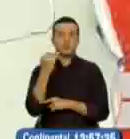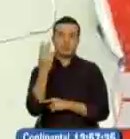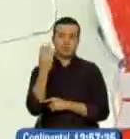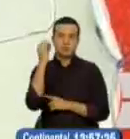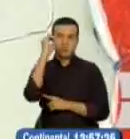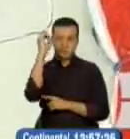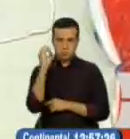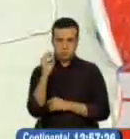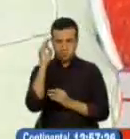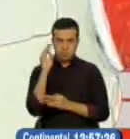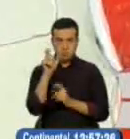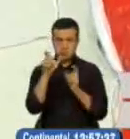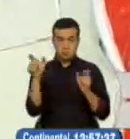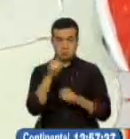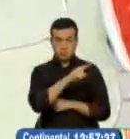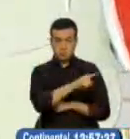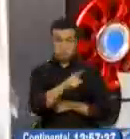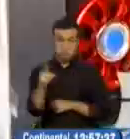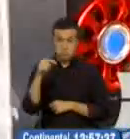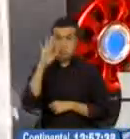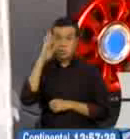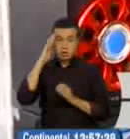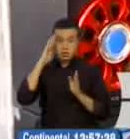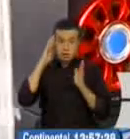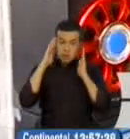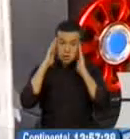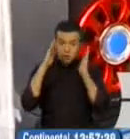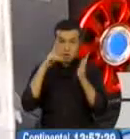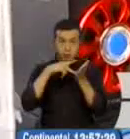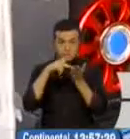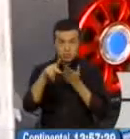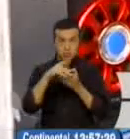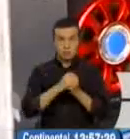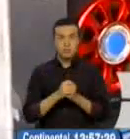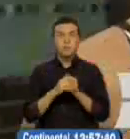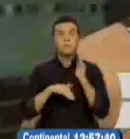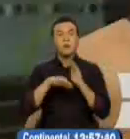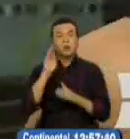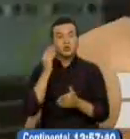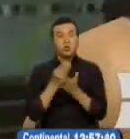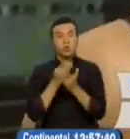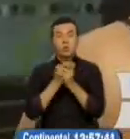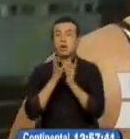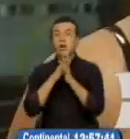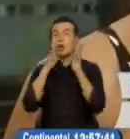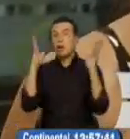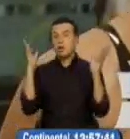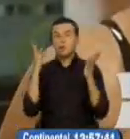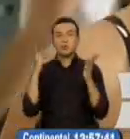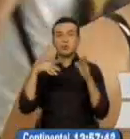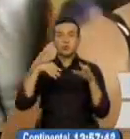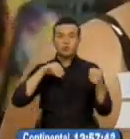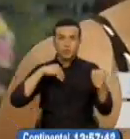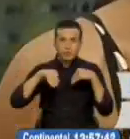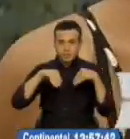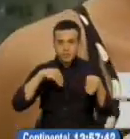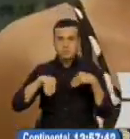12%. Los clientes tendrán especial atención a sus pagos. Más que nada de las compras grandes, cuando uno hace supermercado,